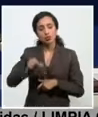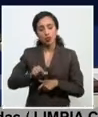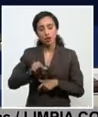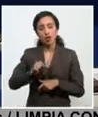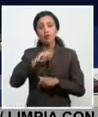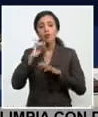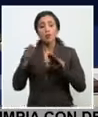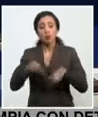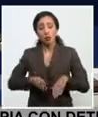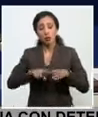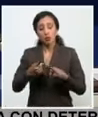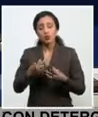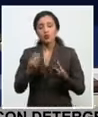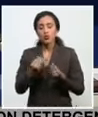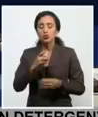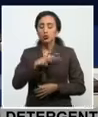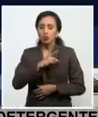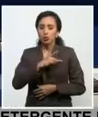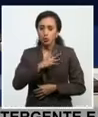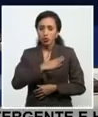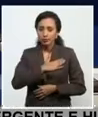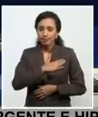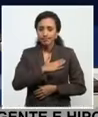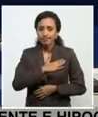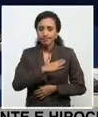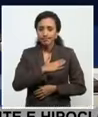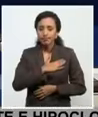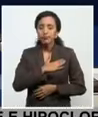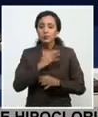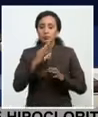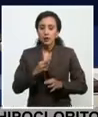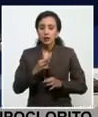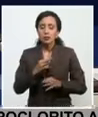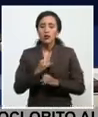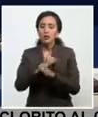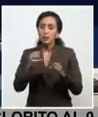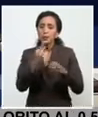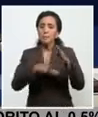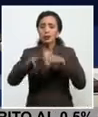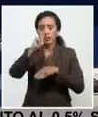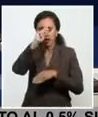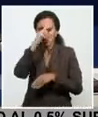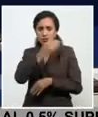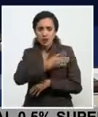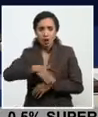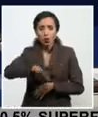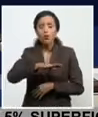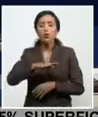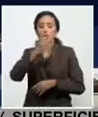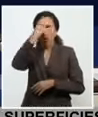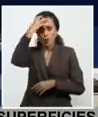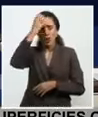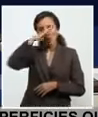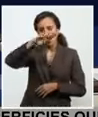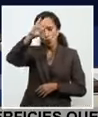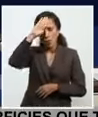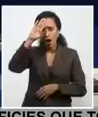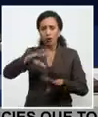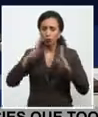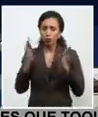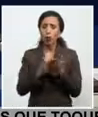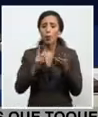dolor y en nombre del Ministerio de Salud Pública, el Estado cubano, el gobierno cubano, el